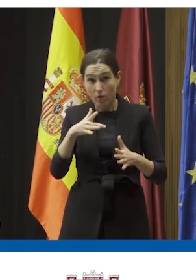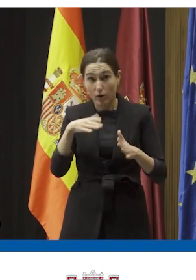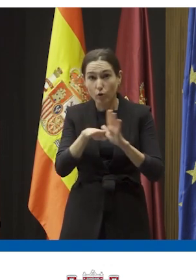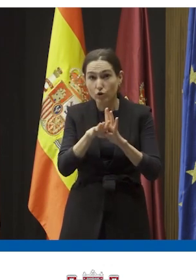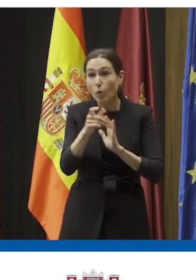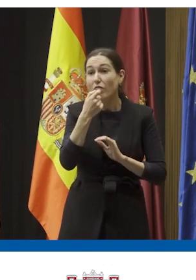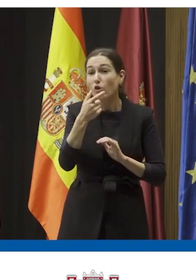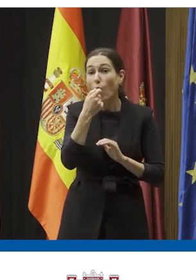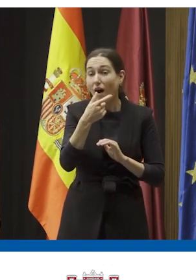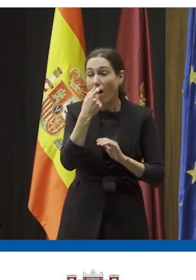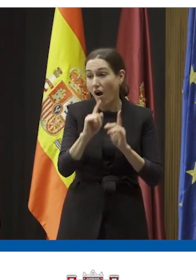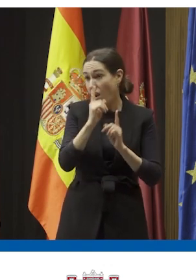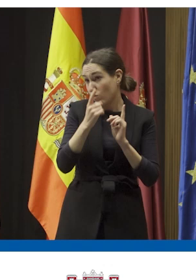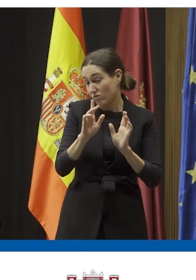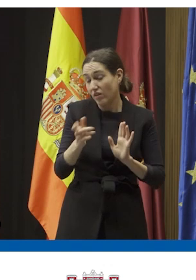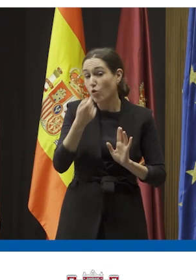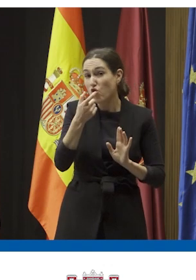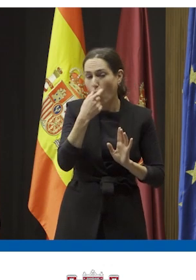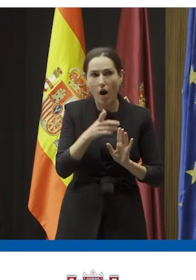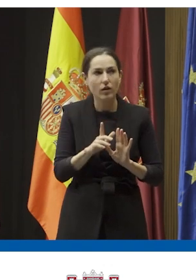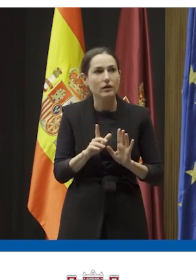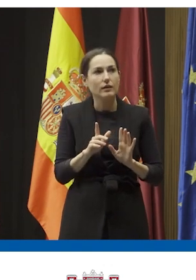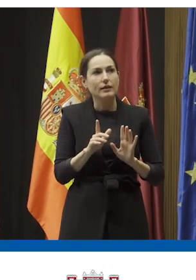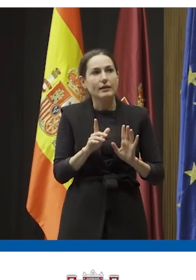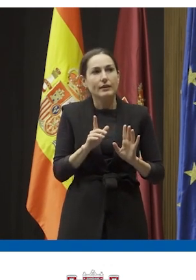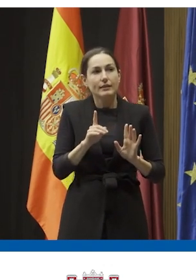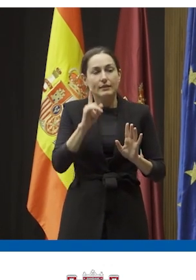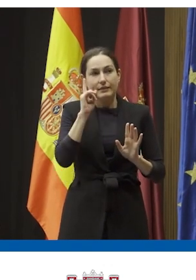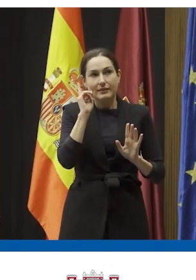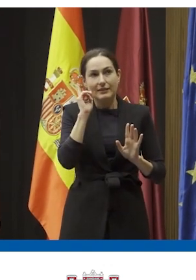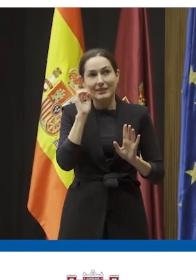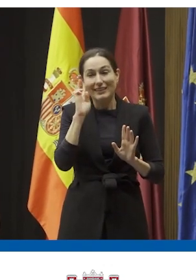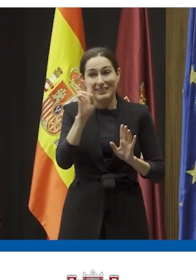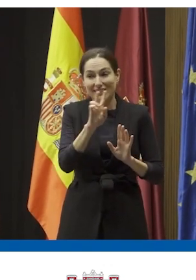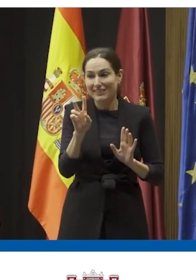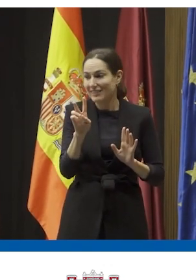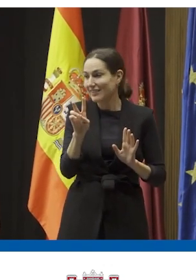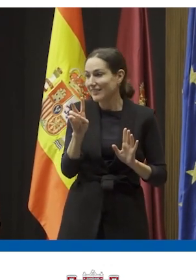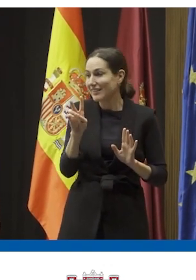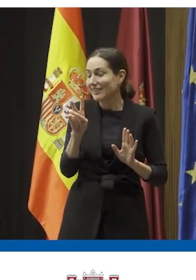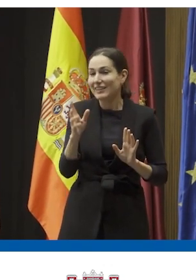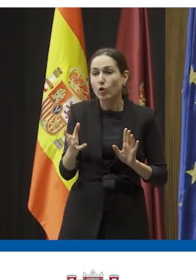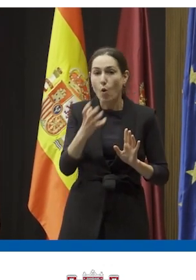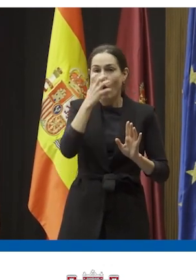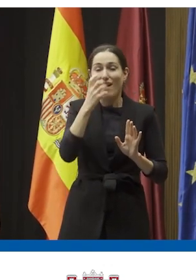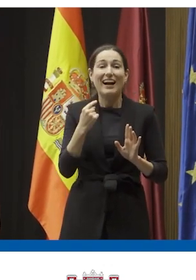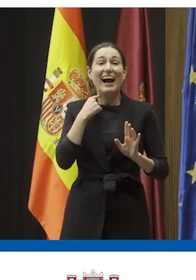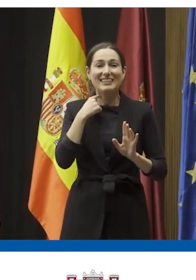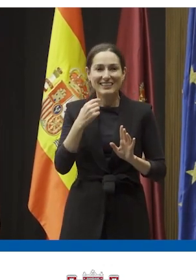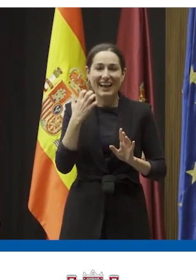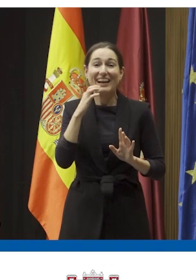sitios. Bueno, pues eso fue la idea de que ese gas hilarante, que es como se llama, gas hilarante, el gas de la